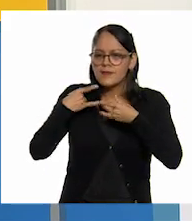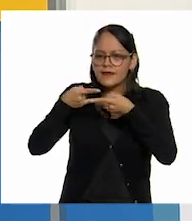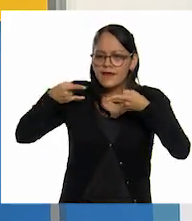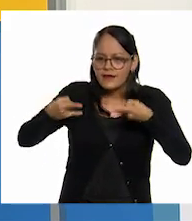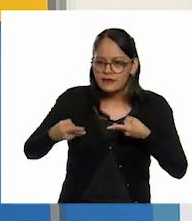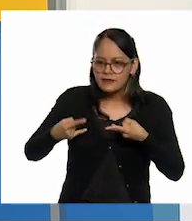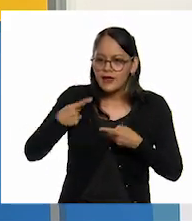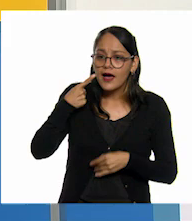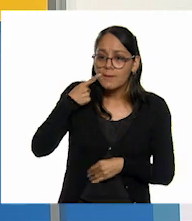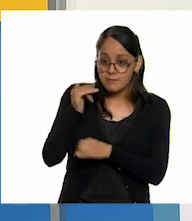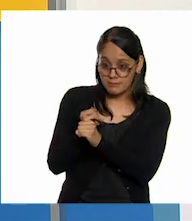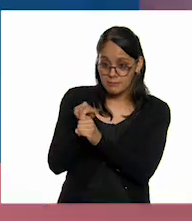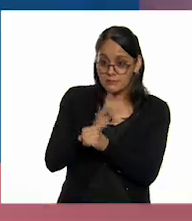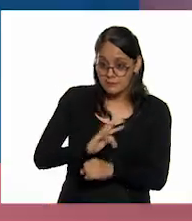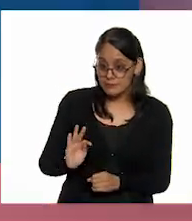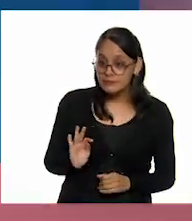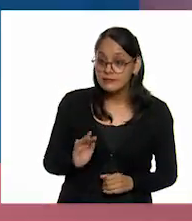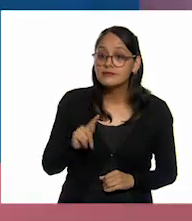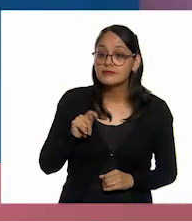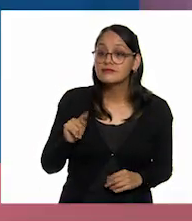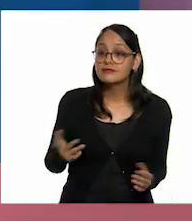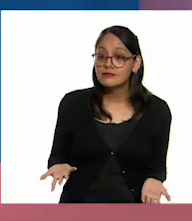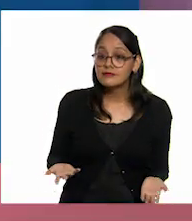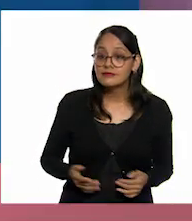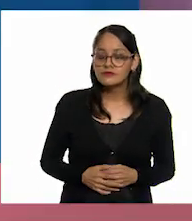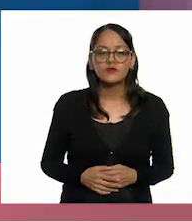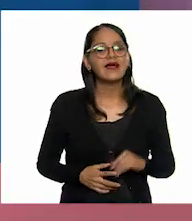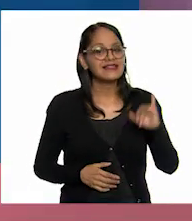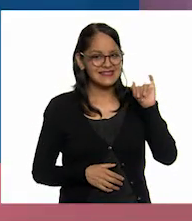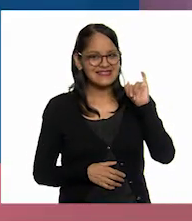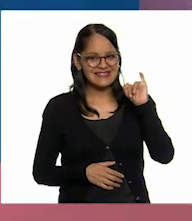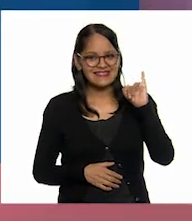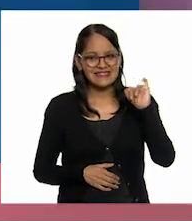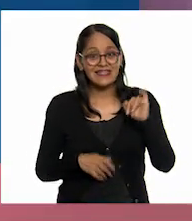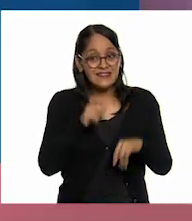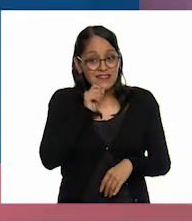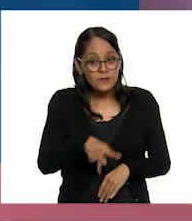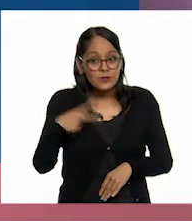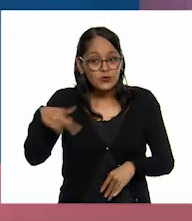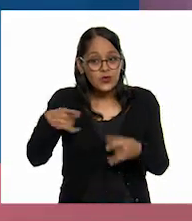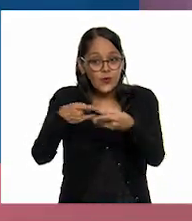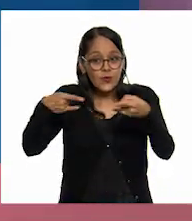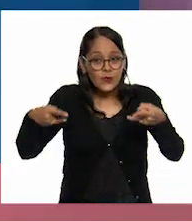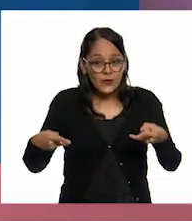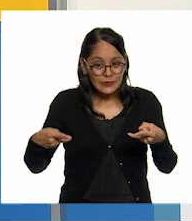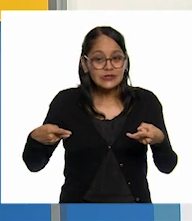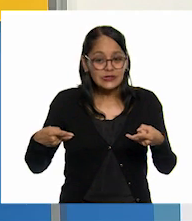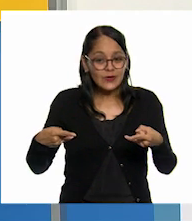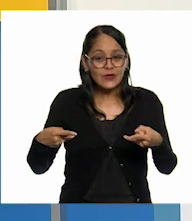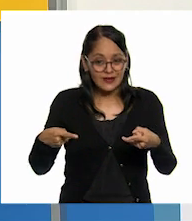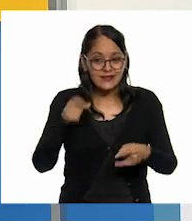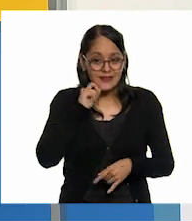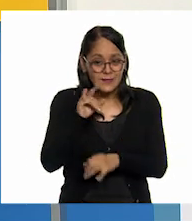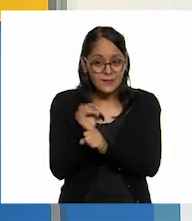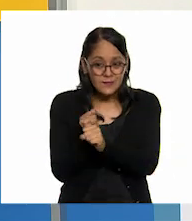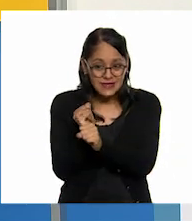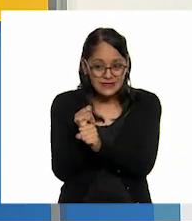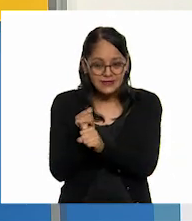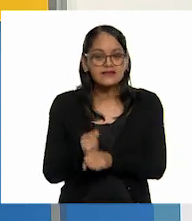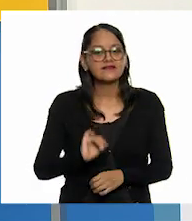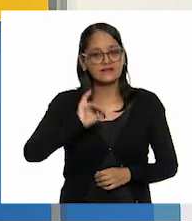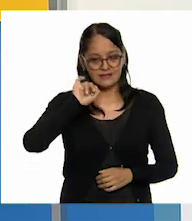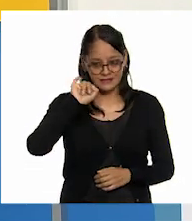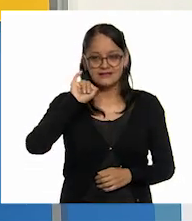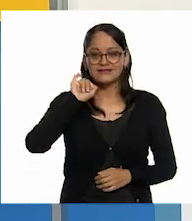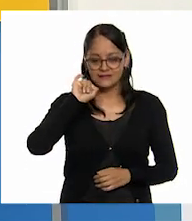biografía. ¿Qué les parece? ¡Wow! ¿También vamos a investigar sobre su biografía? Sí, Raulito. Lo que vamos a estar